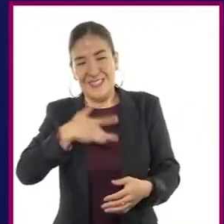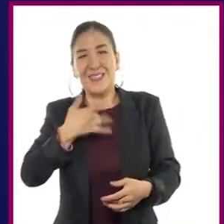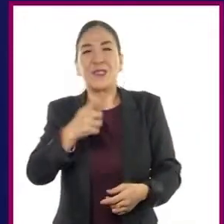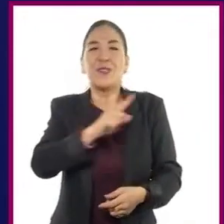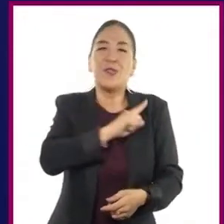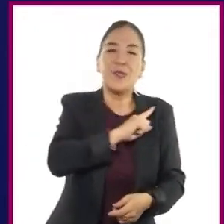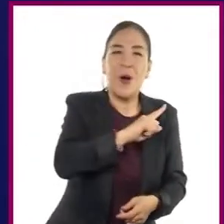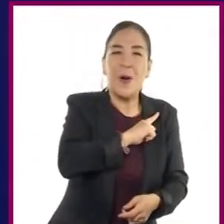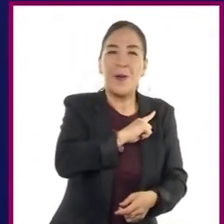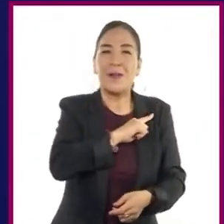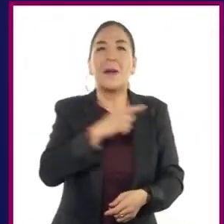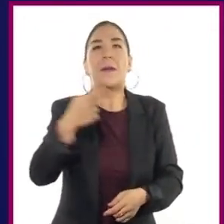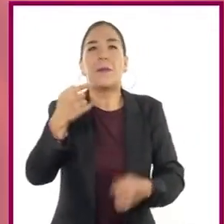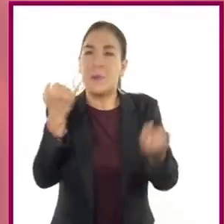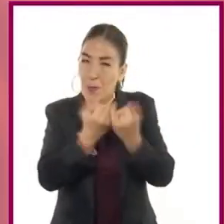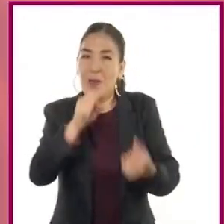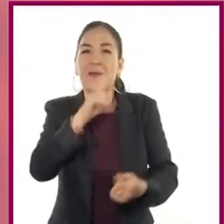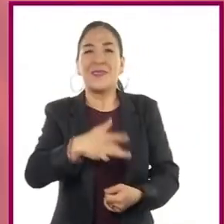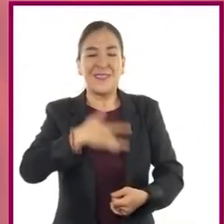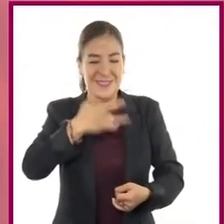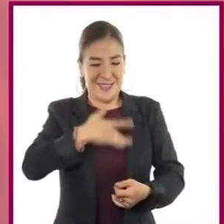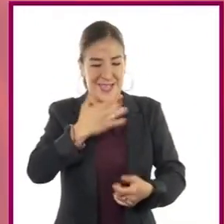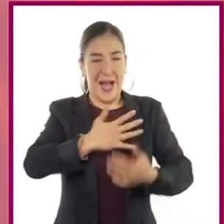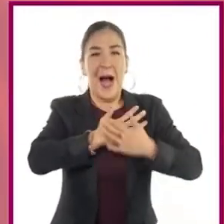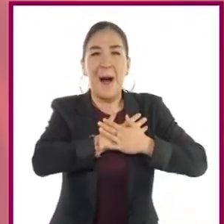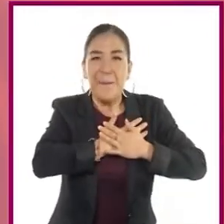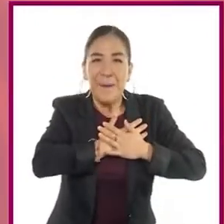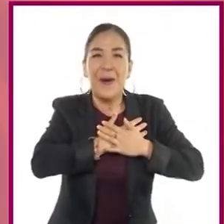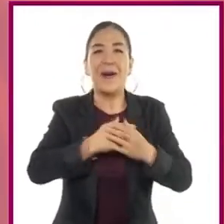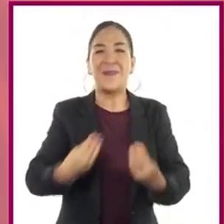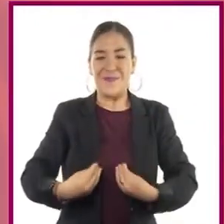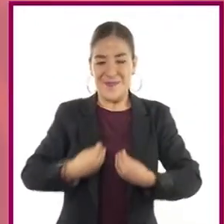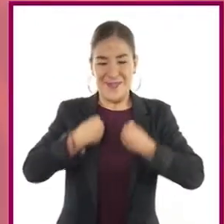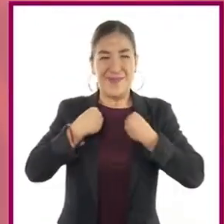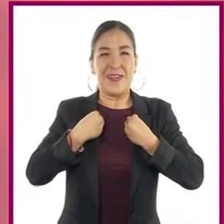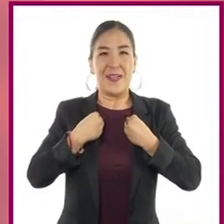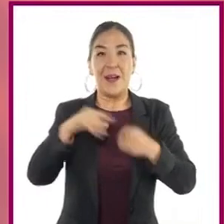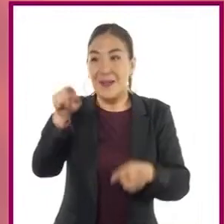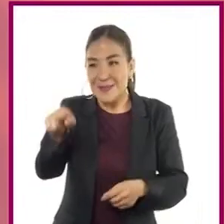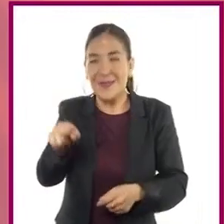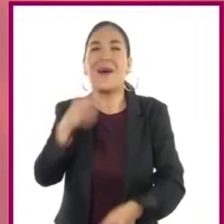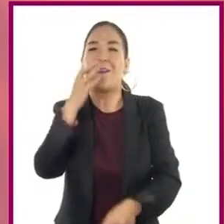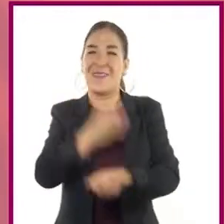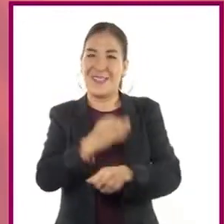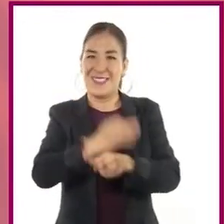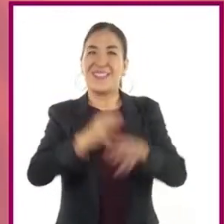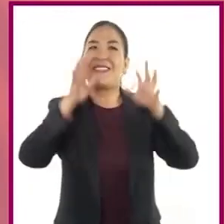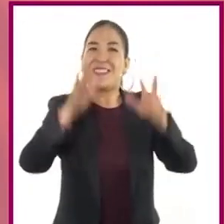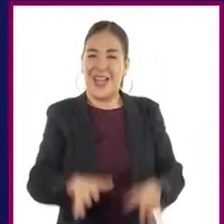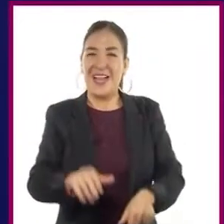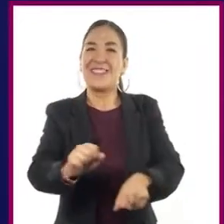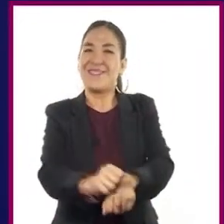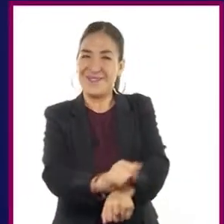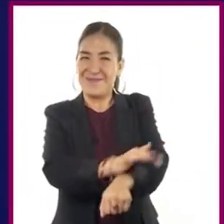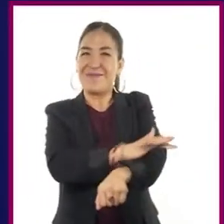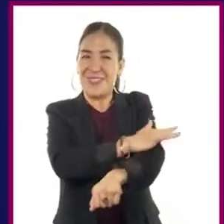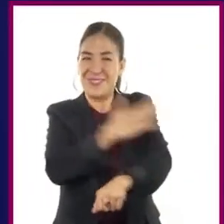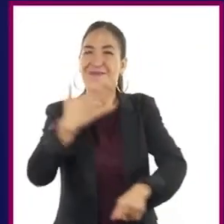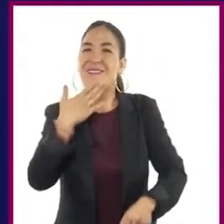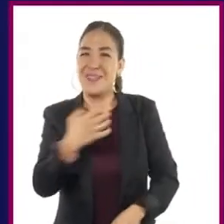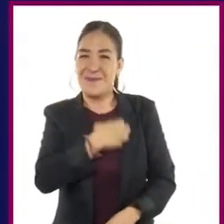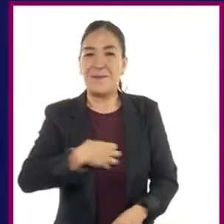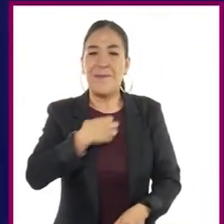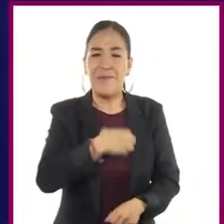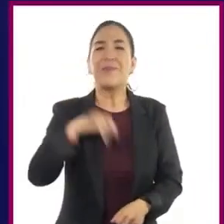también ganas de vivir y de amar. Ahora sí, estás entrando en el terreno de las emociones. Sí, maestra,